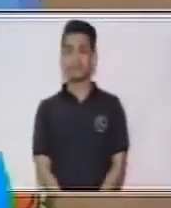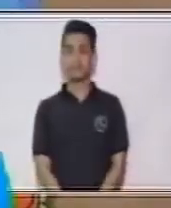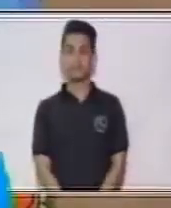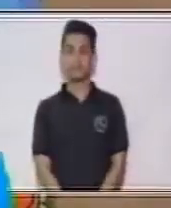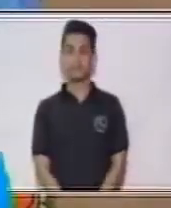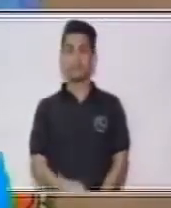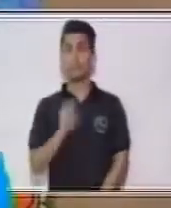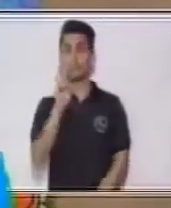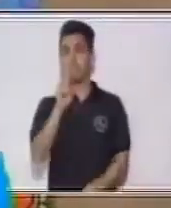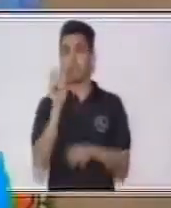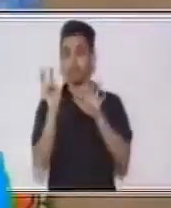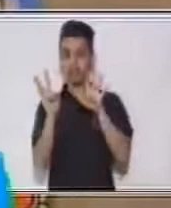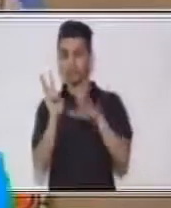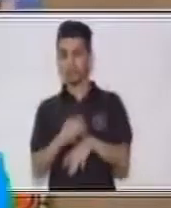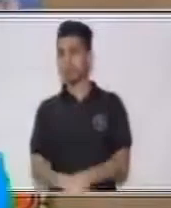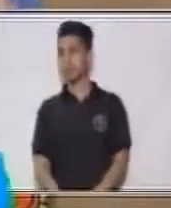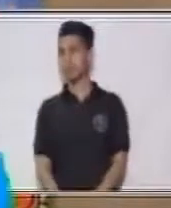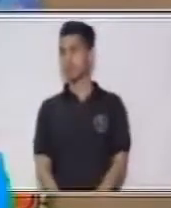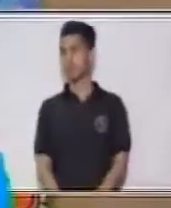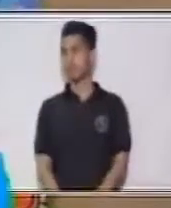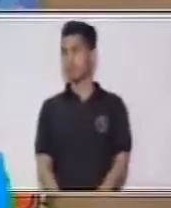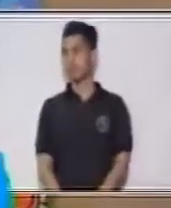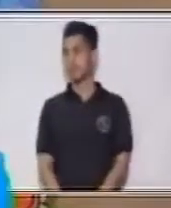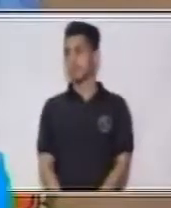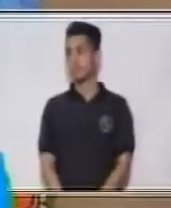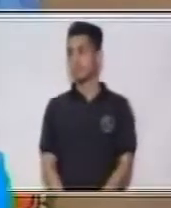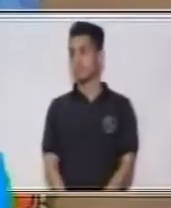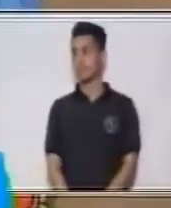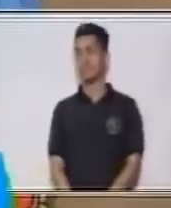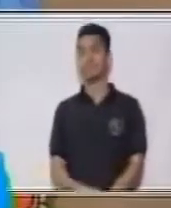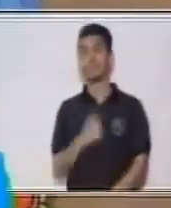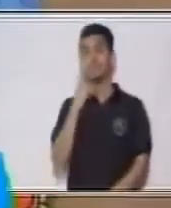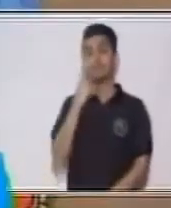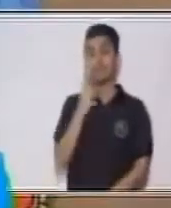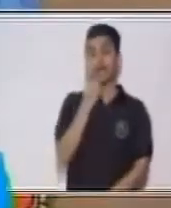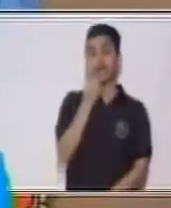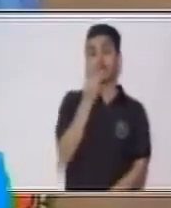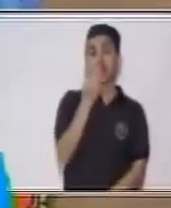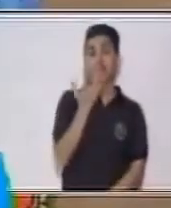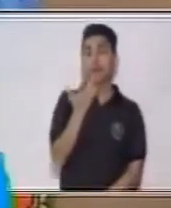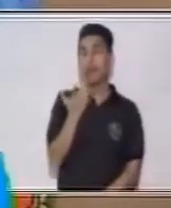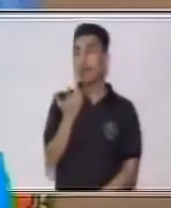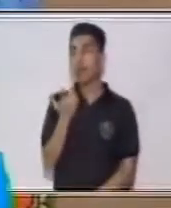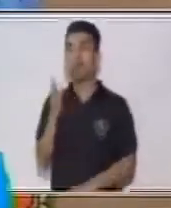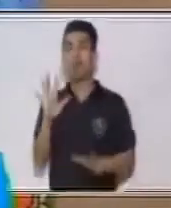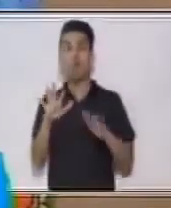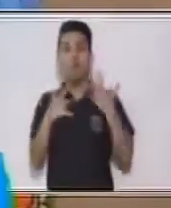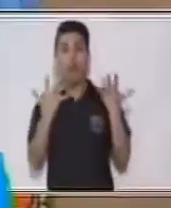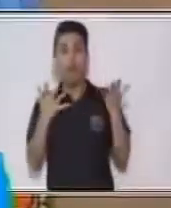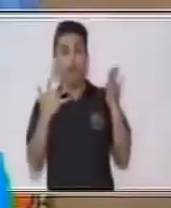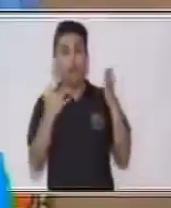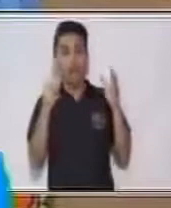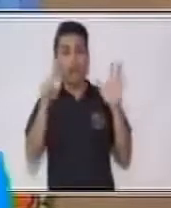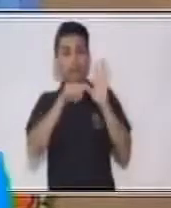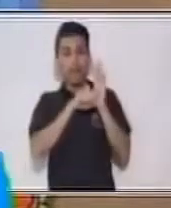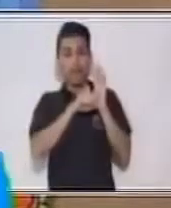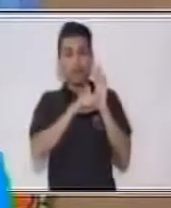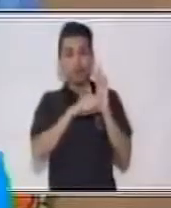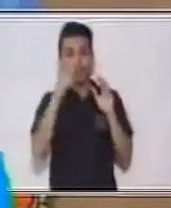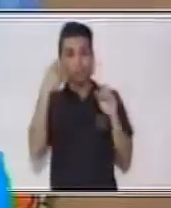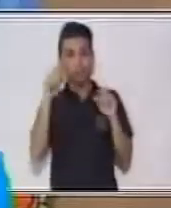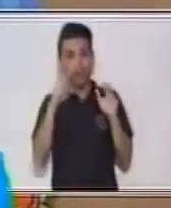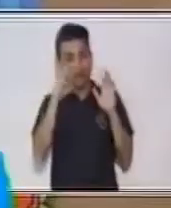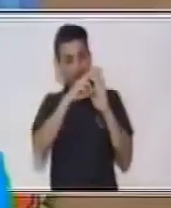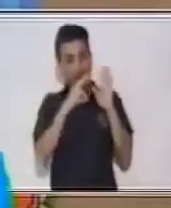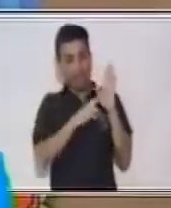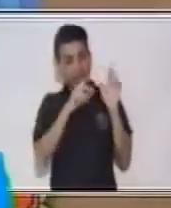30 - 2 28 quién número utilice para restar o la regla del patrón